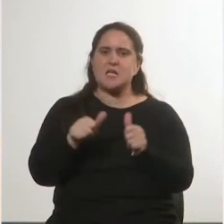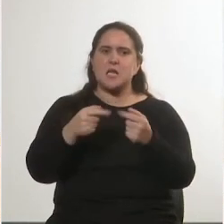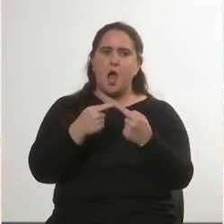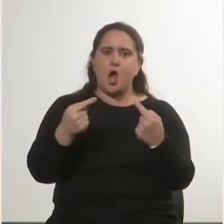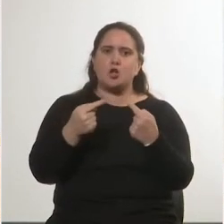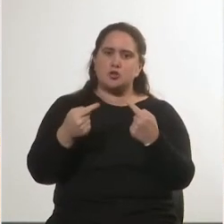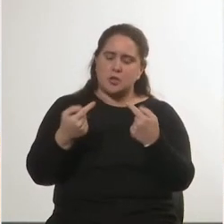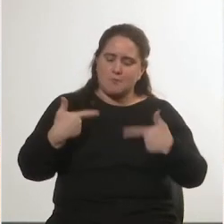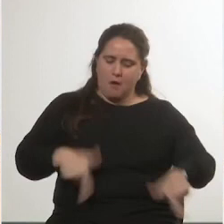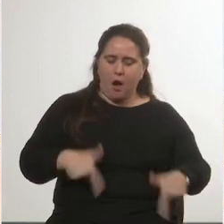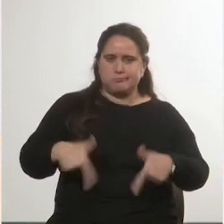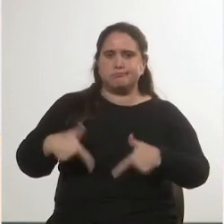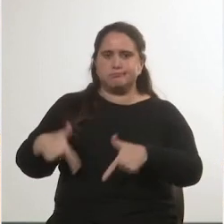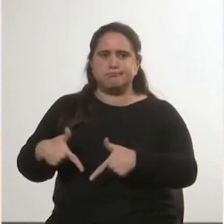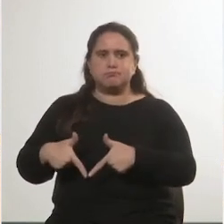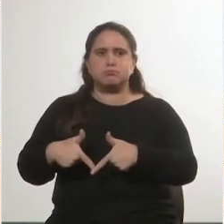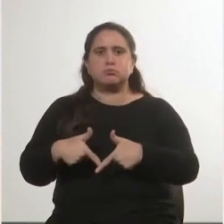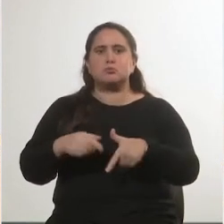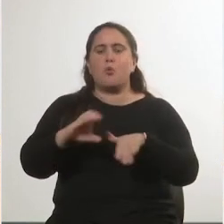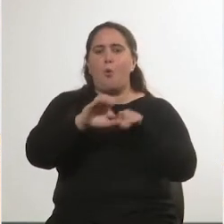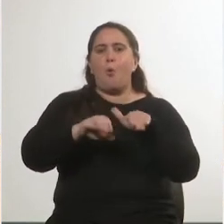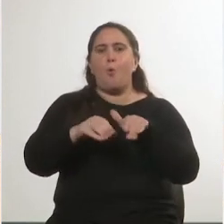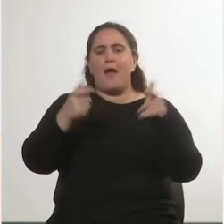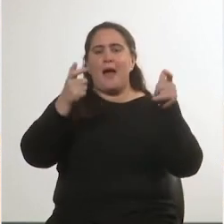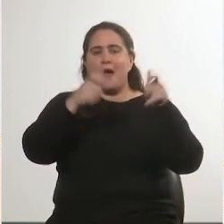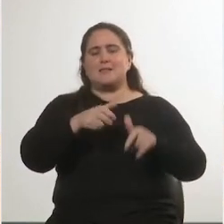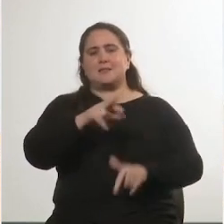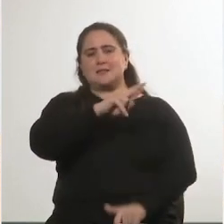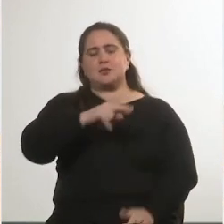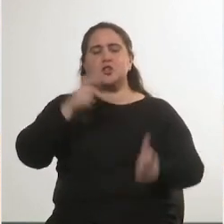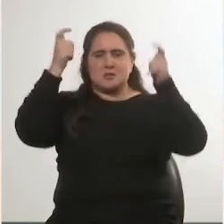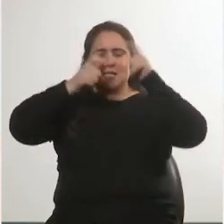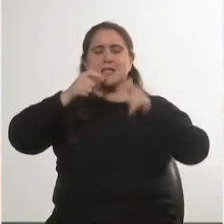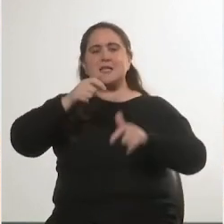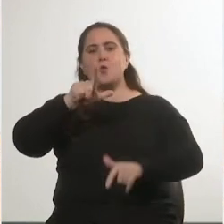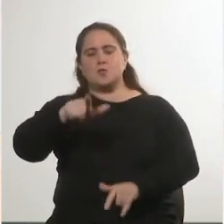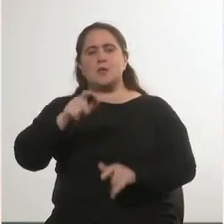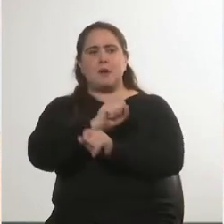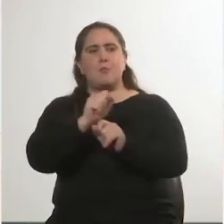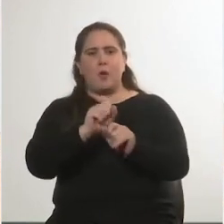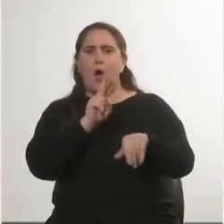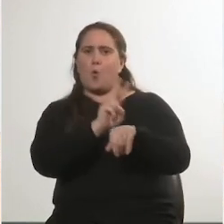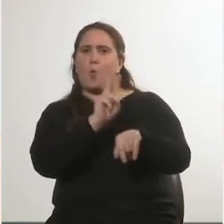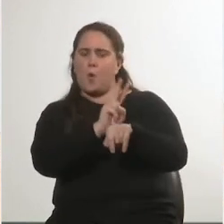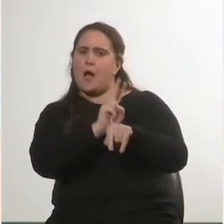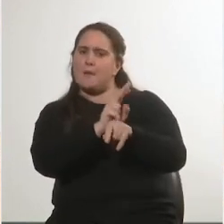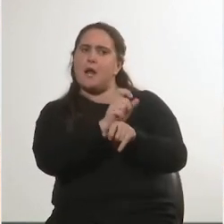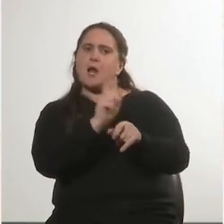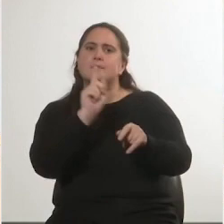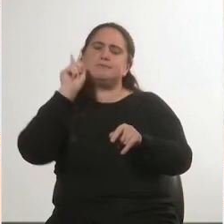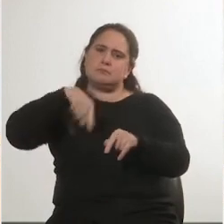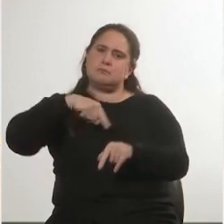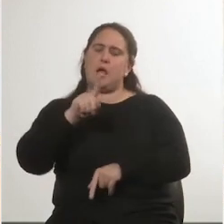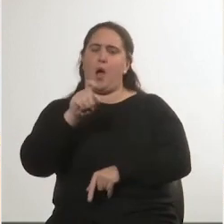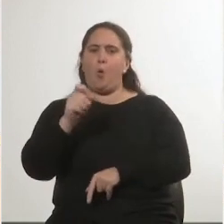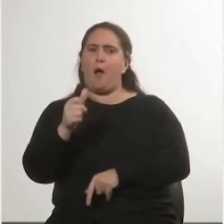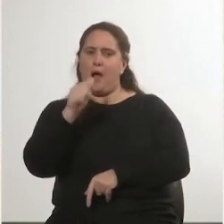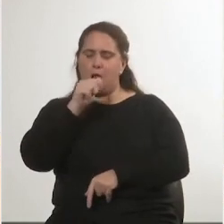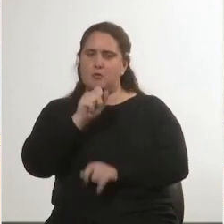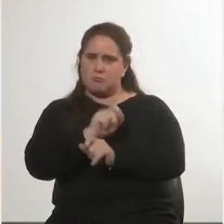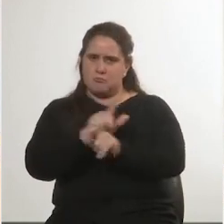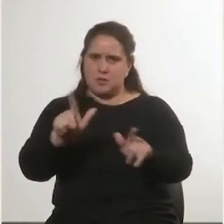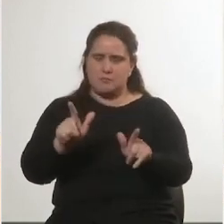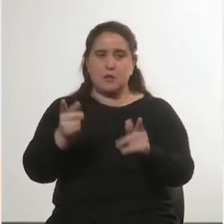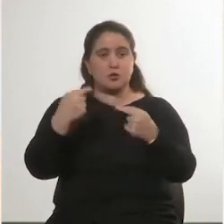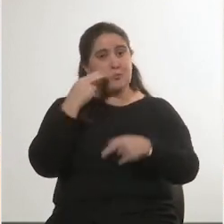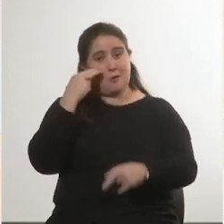tareas con los municipios de la cuenca del río Santa Lucía a efectos de preservar dicha cuenca como fuente de agua potable. Es